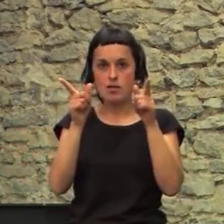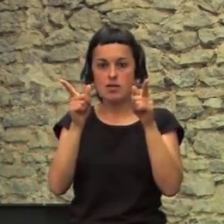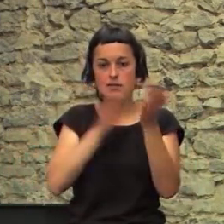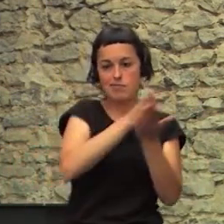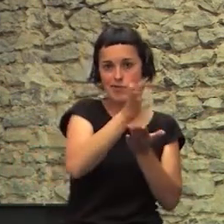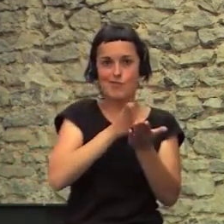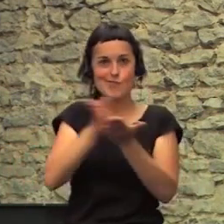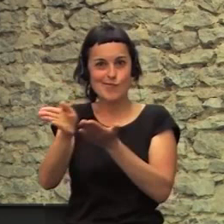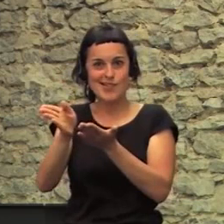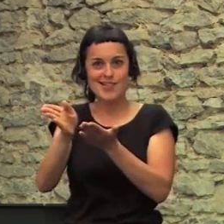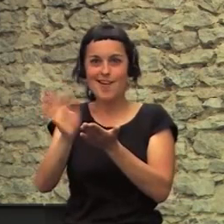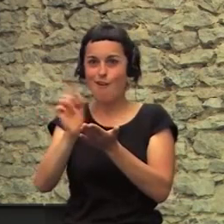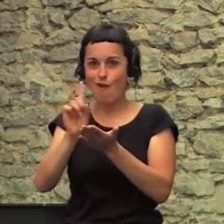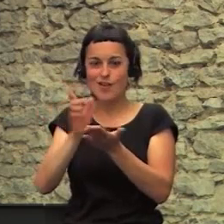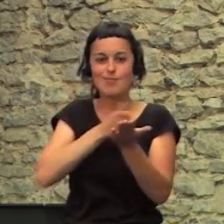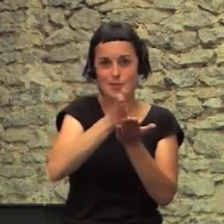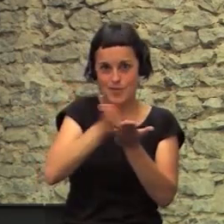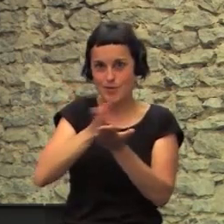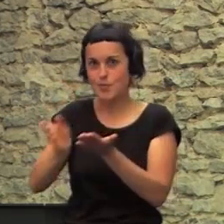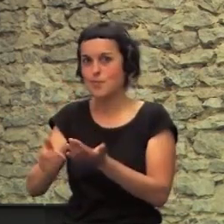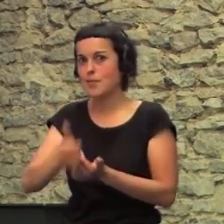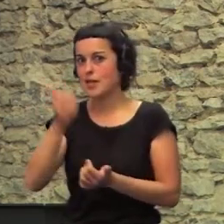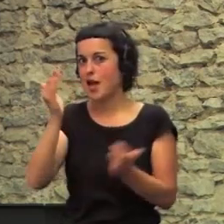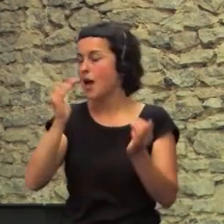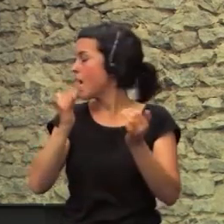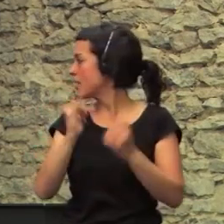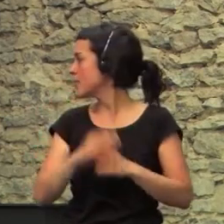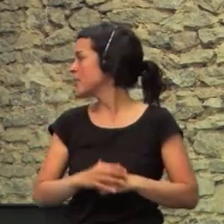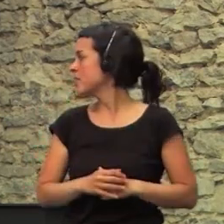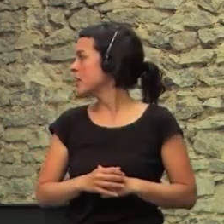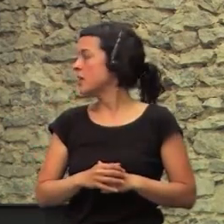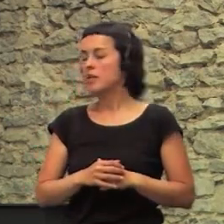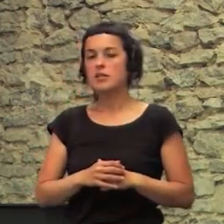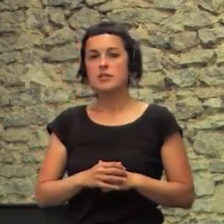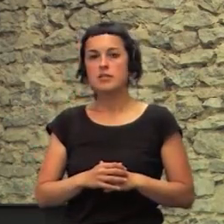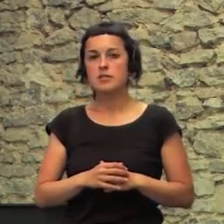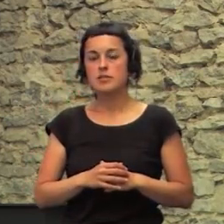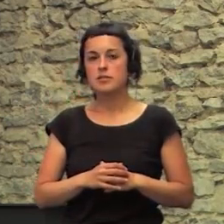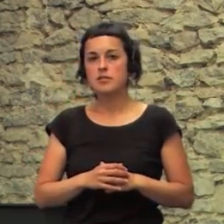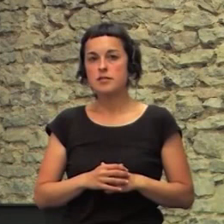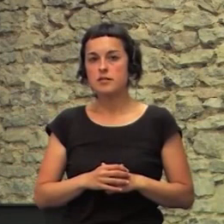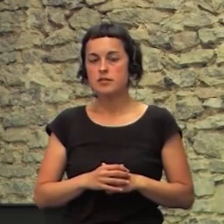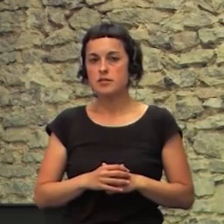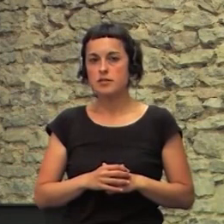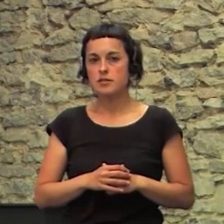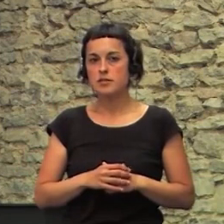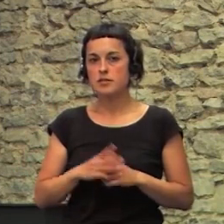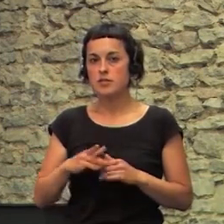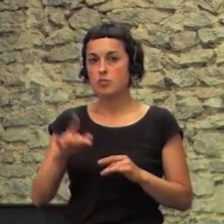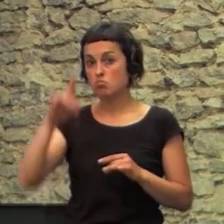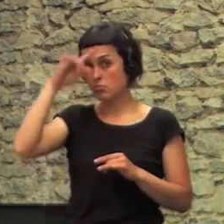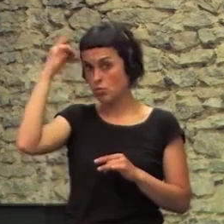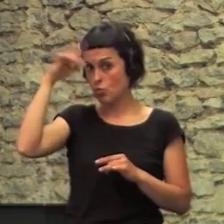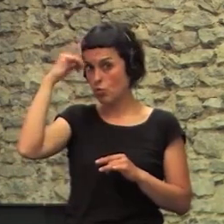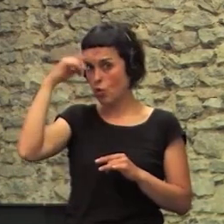extraídas de un documental que está colgado por la red que se llama Me, My Sex and I. No sé si lo habréis visto y si no, os lo recomiendo ya. Y te pone de una manera